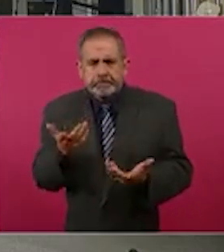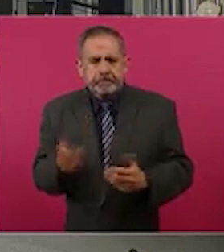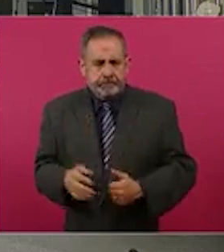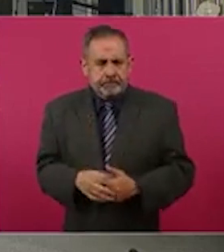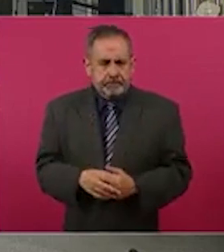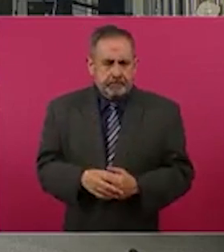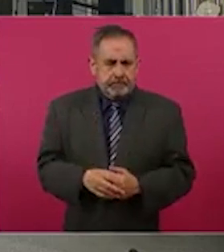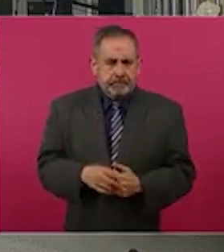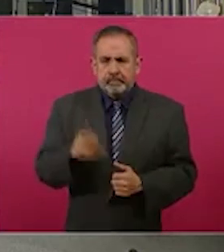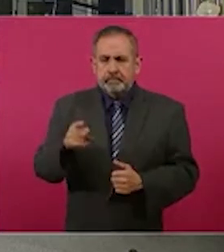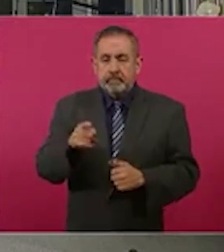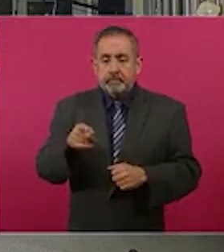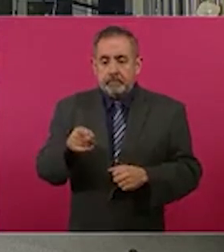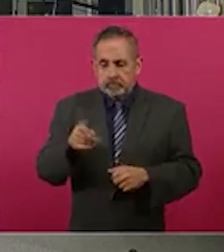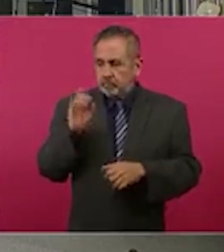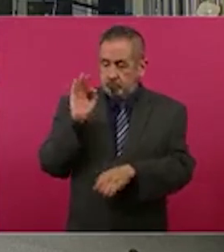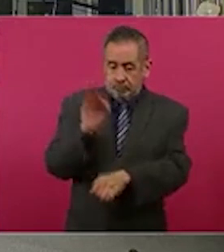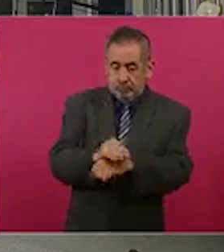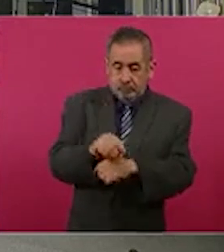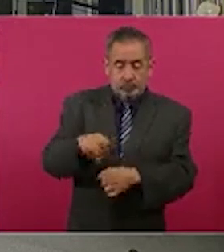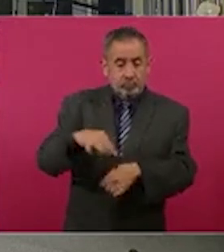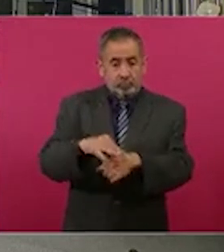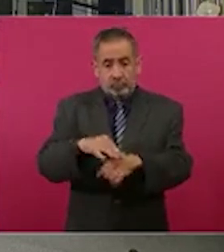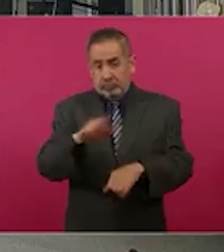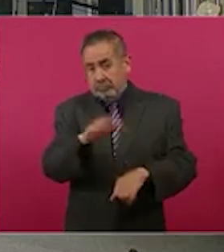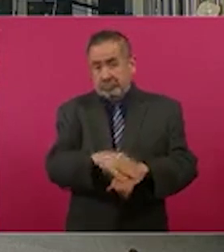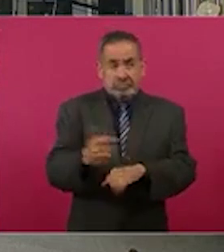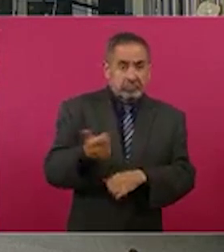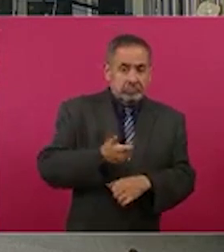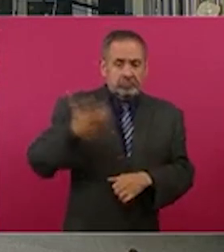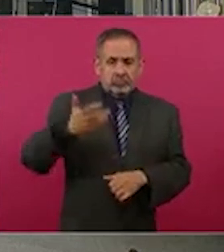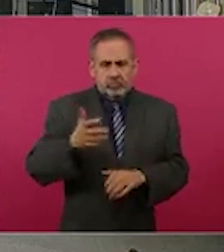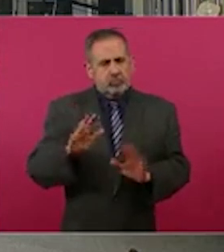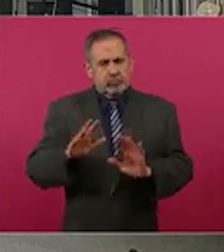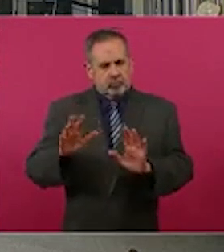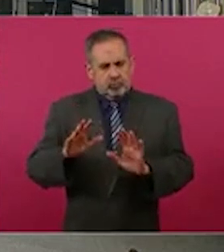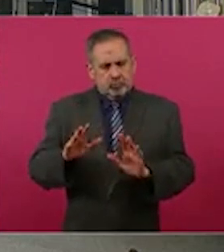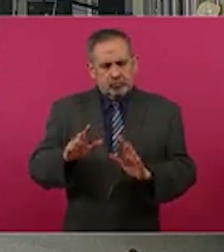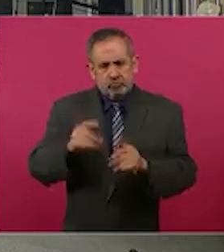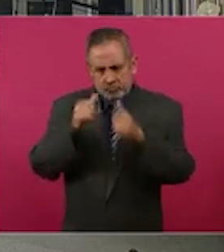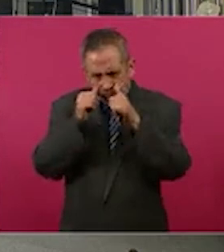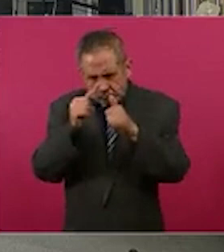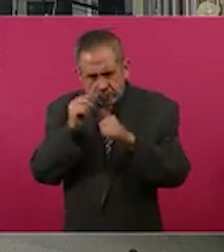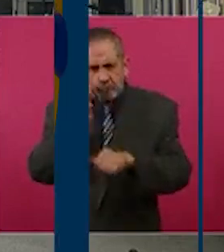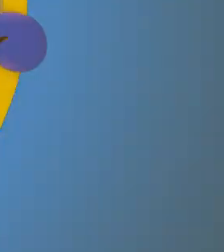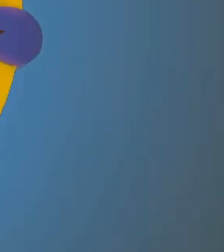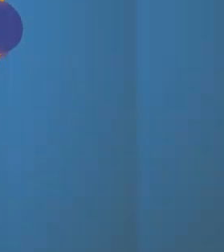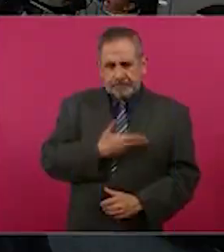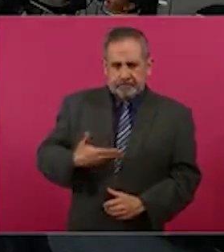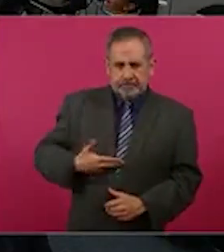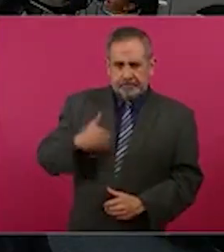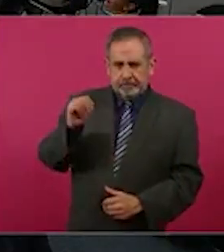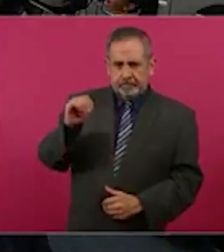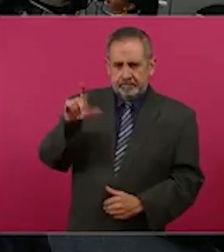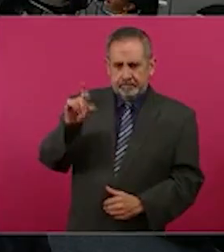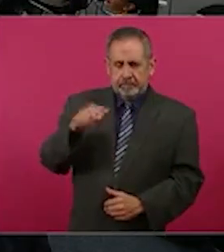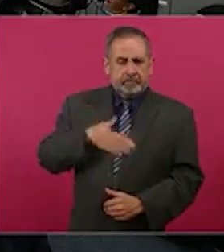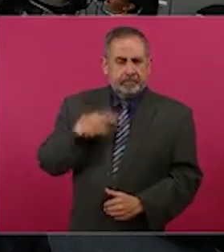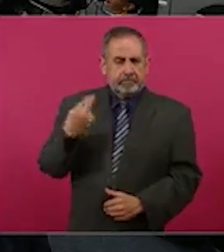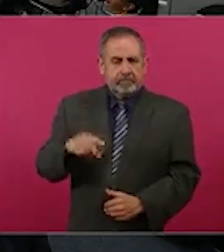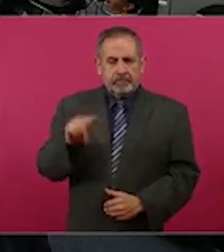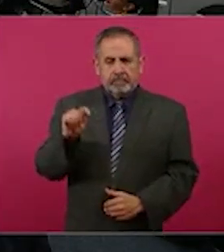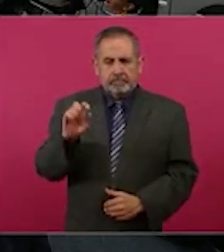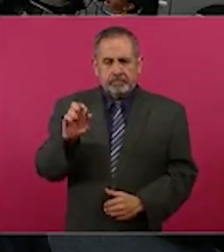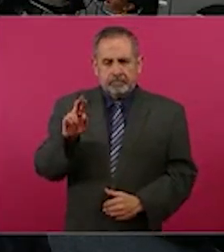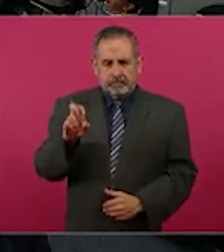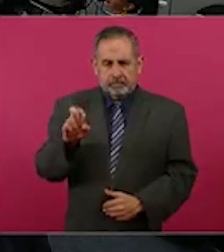Golfo, sobre los avances, el mandatario informó que ya inició la licitación de los parques industriales. Soy Teresa Mora